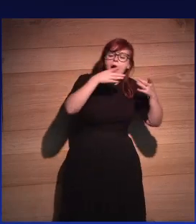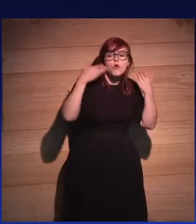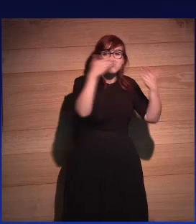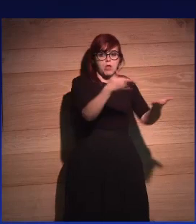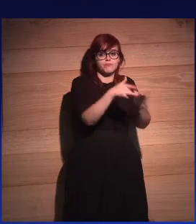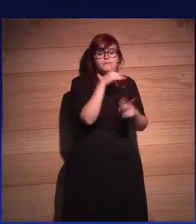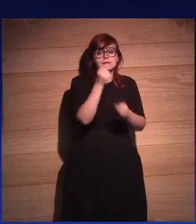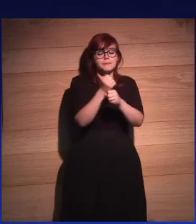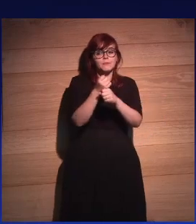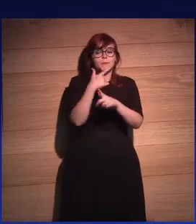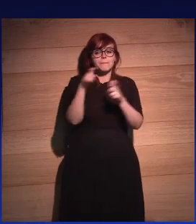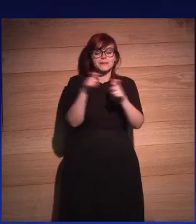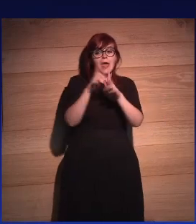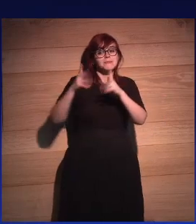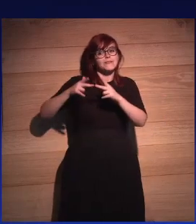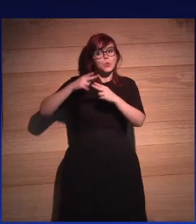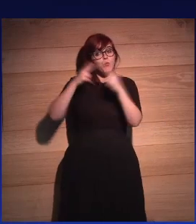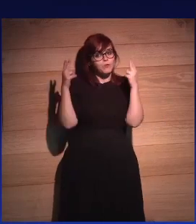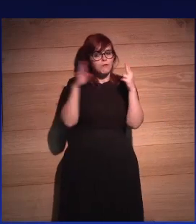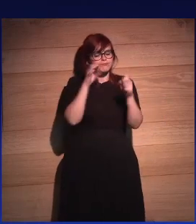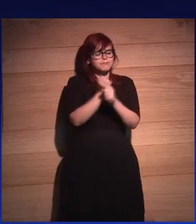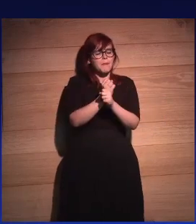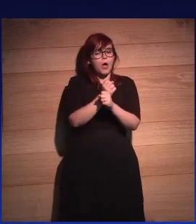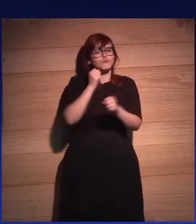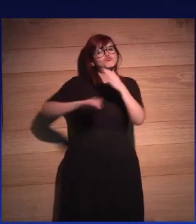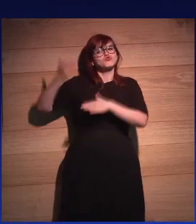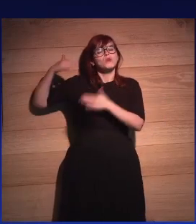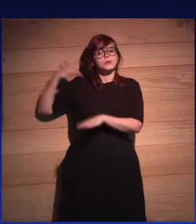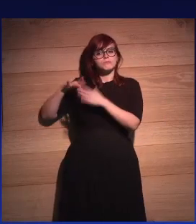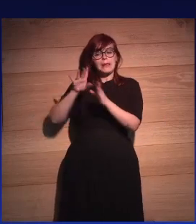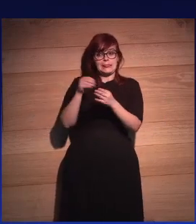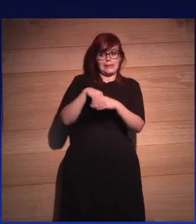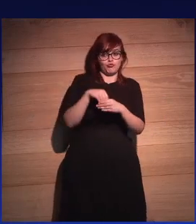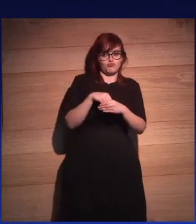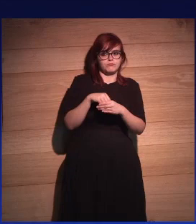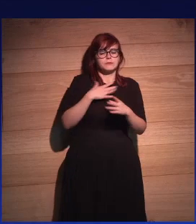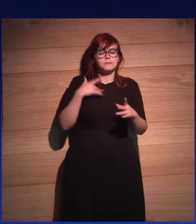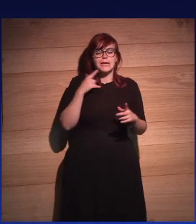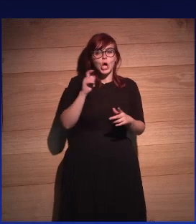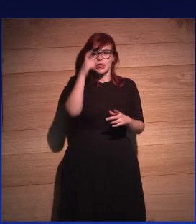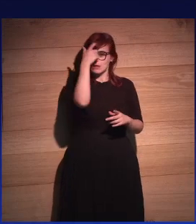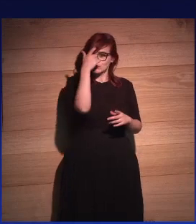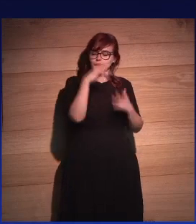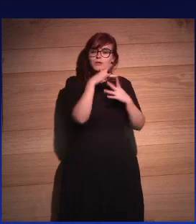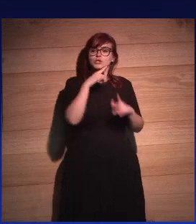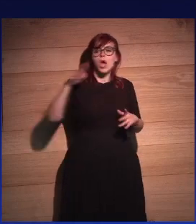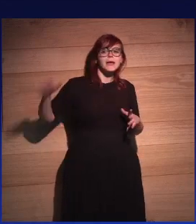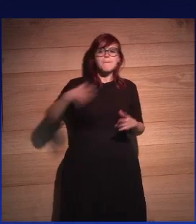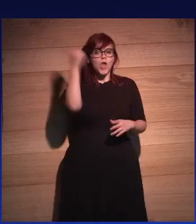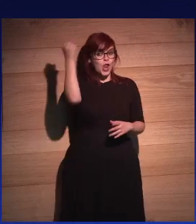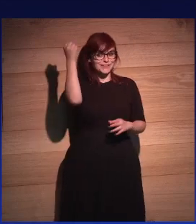sobre todo cuando trabajamos con las administraciones públicas, hace muchos años internamente creamos un concepto que lo llamamos los